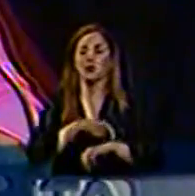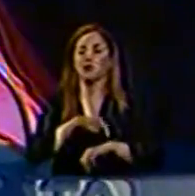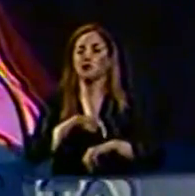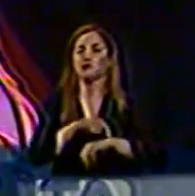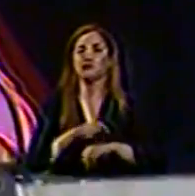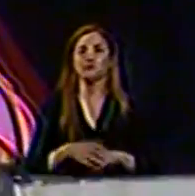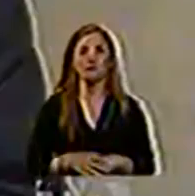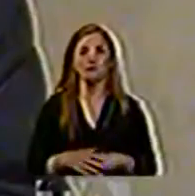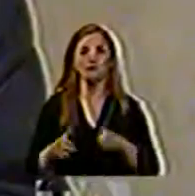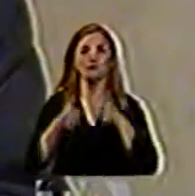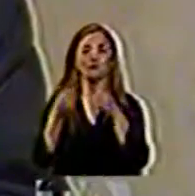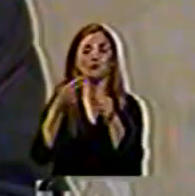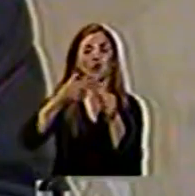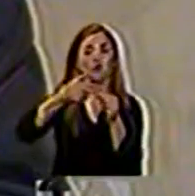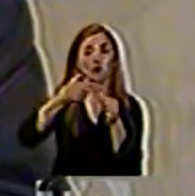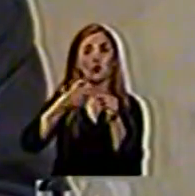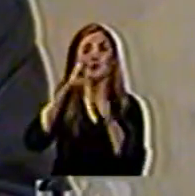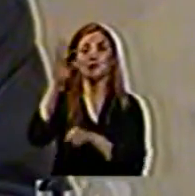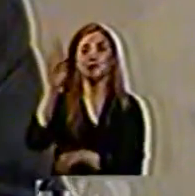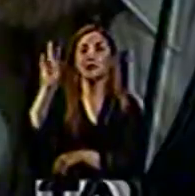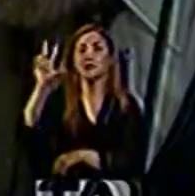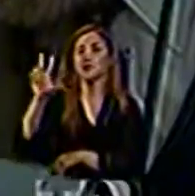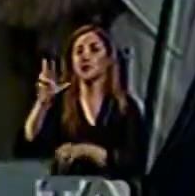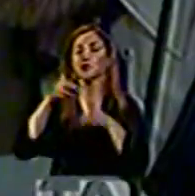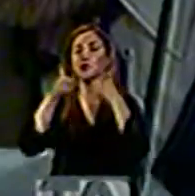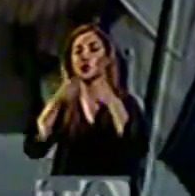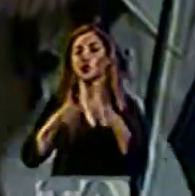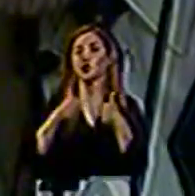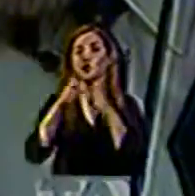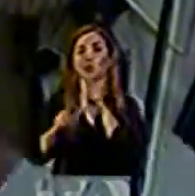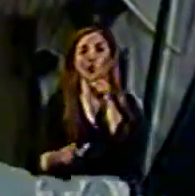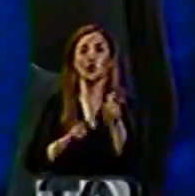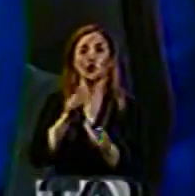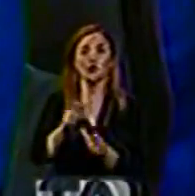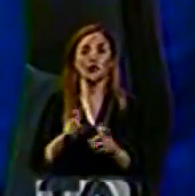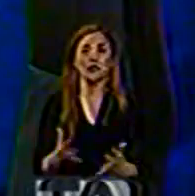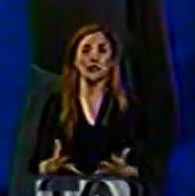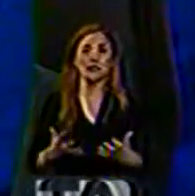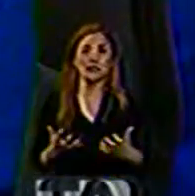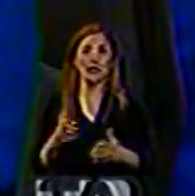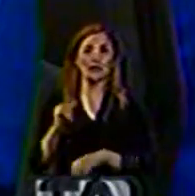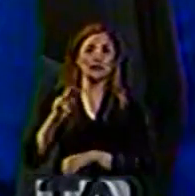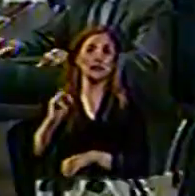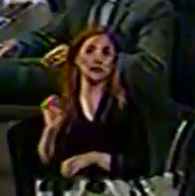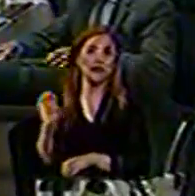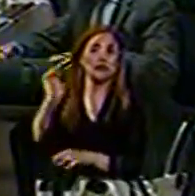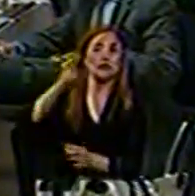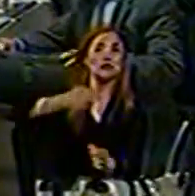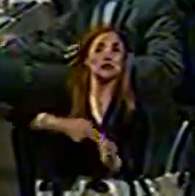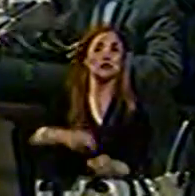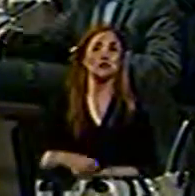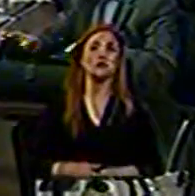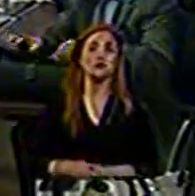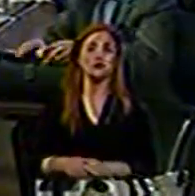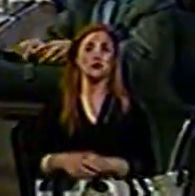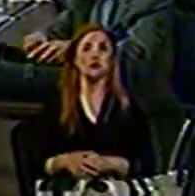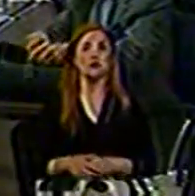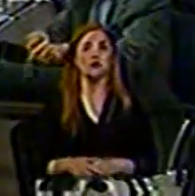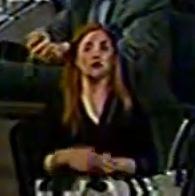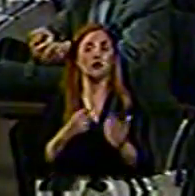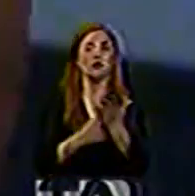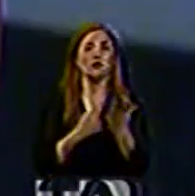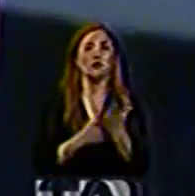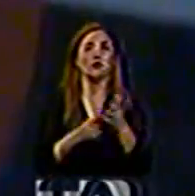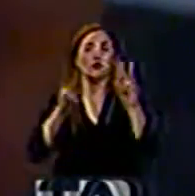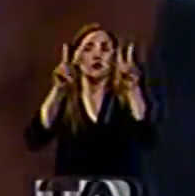Sus postulaciones forman parte de las 73 candidaturas de ciudadanos que desean integrar el Consejo Nacional Electoral y que serán analizadas